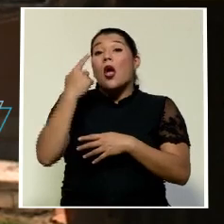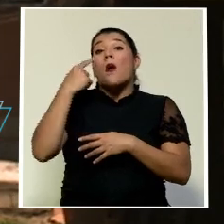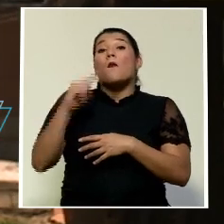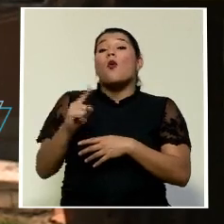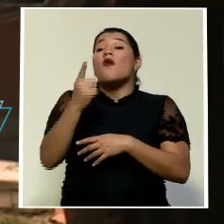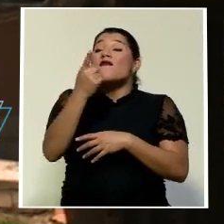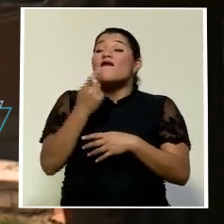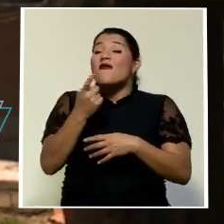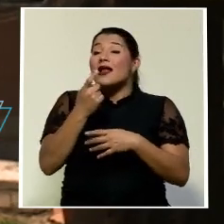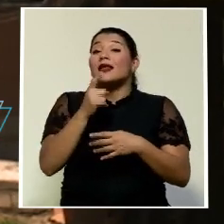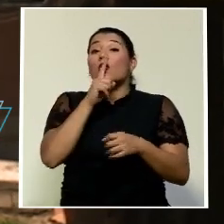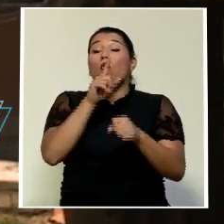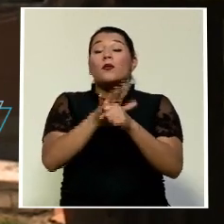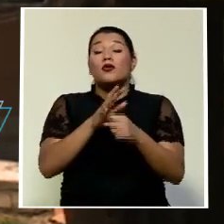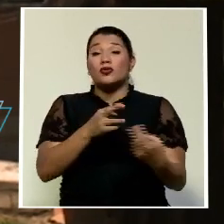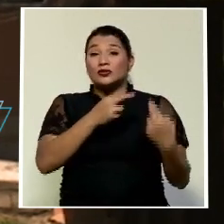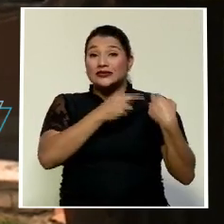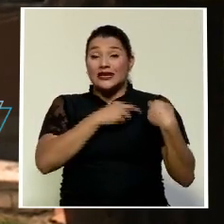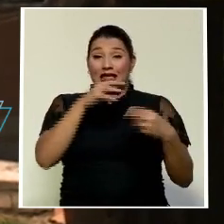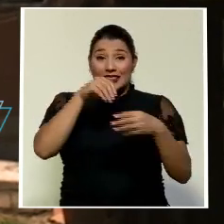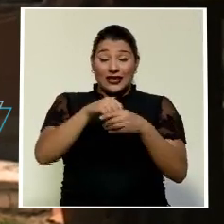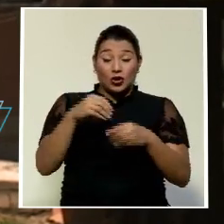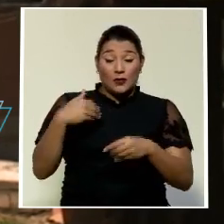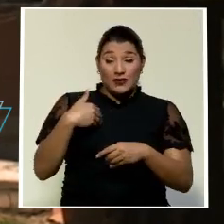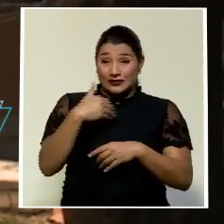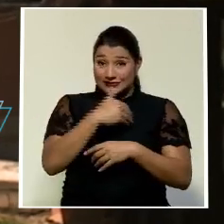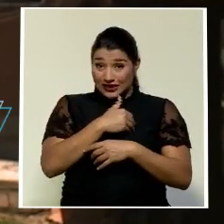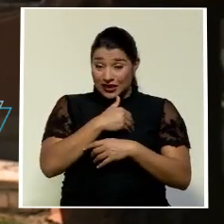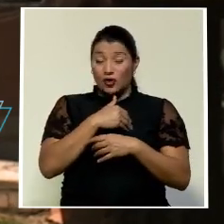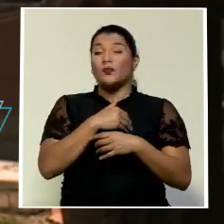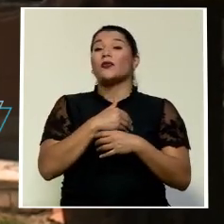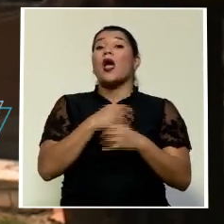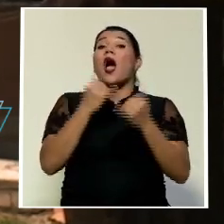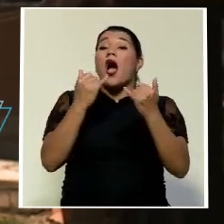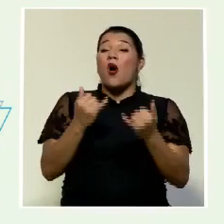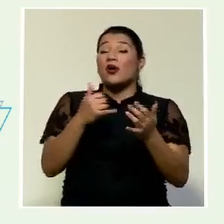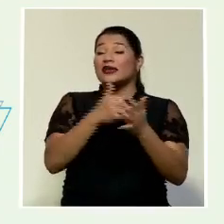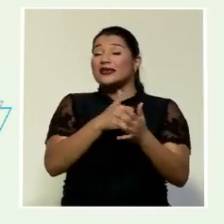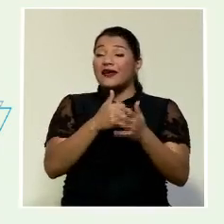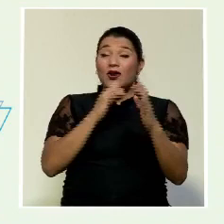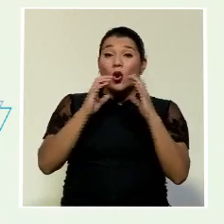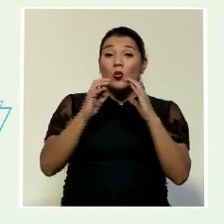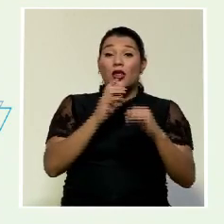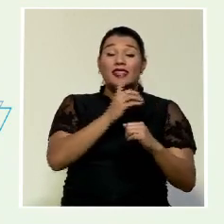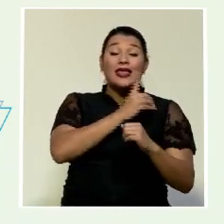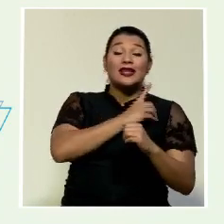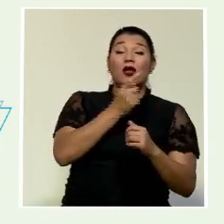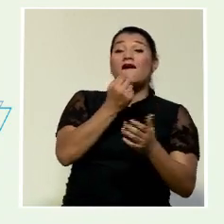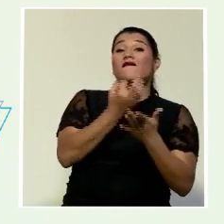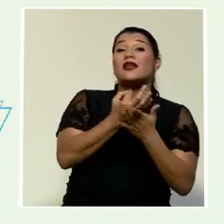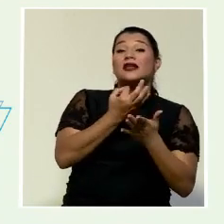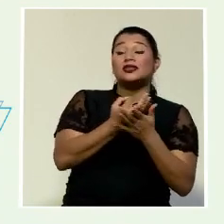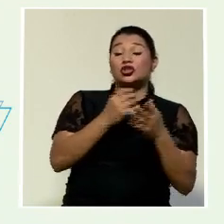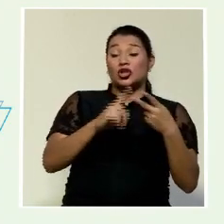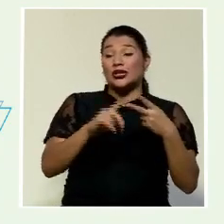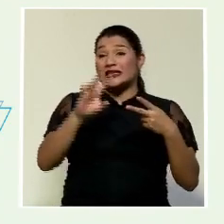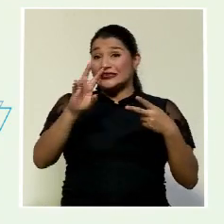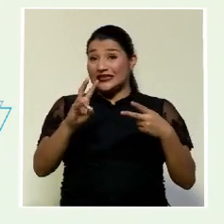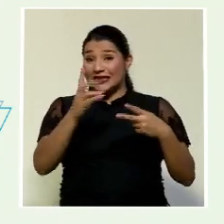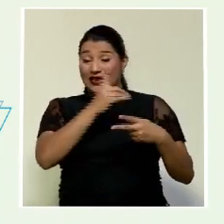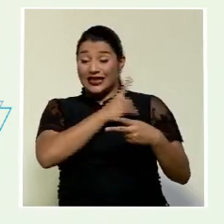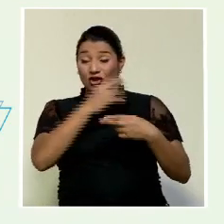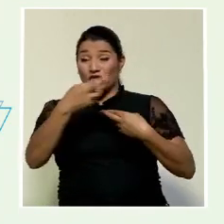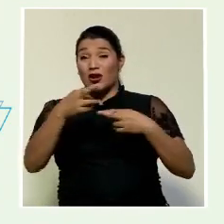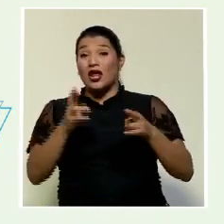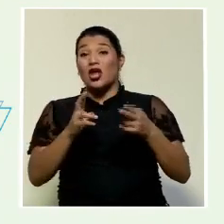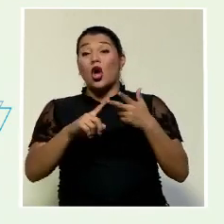cumplimiento de responsabilidades dentro del ministerio. Precisamente, la débil comunicación entre la dirección financiera, las 27 direcciones regionales